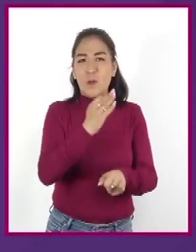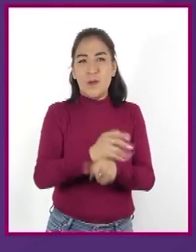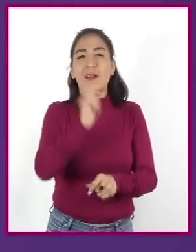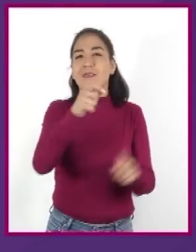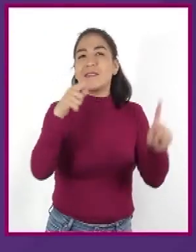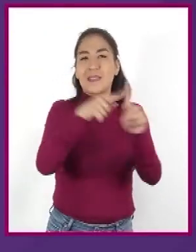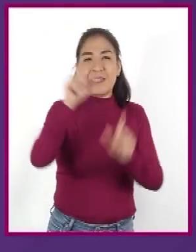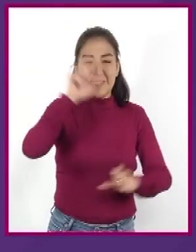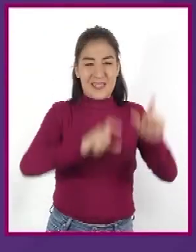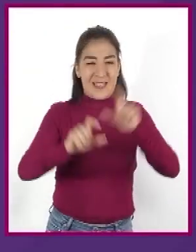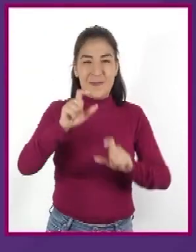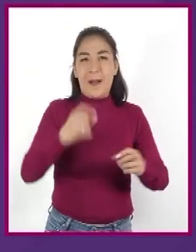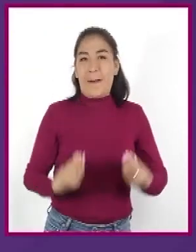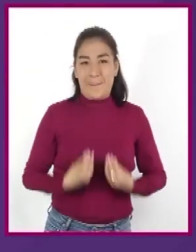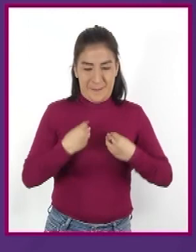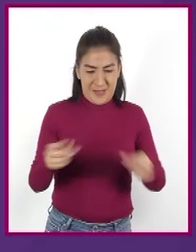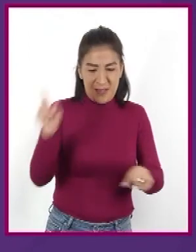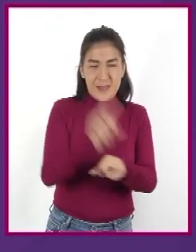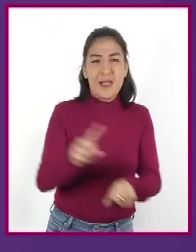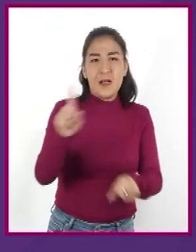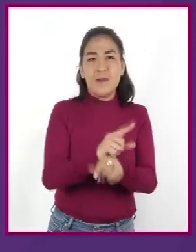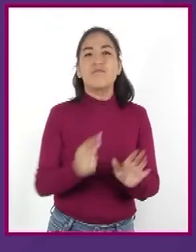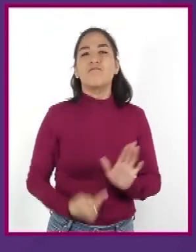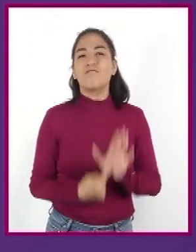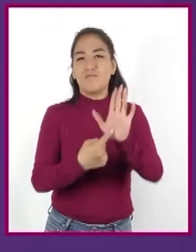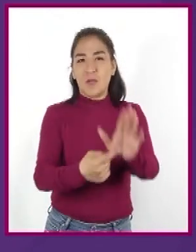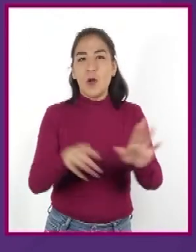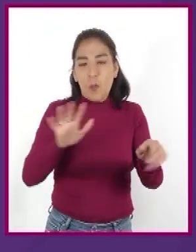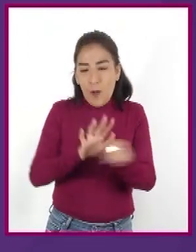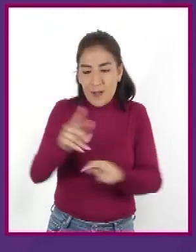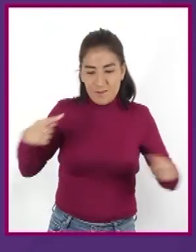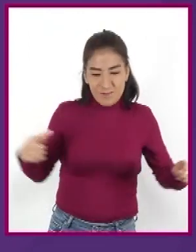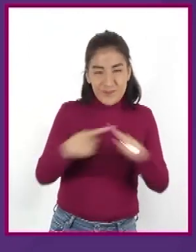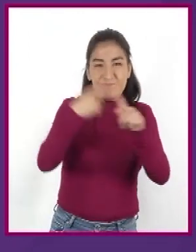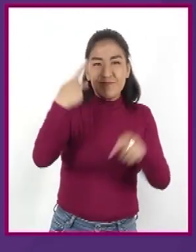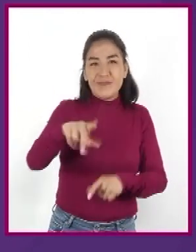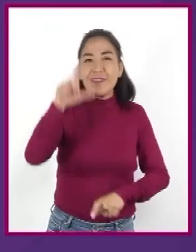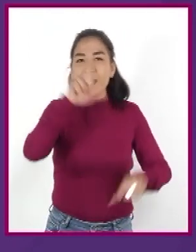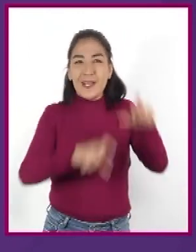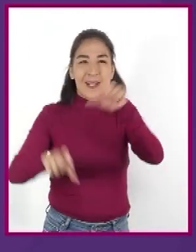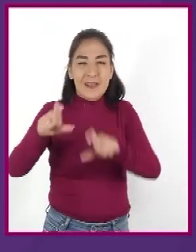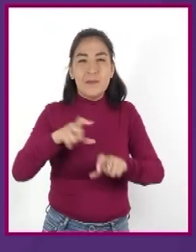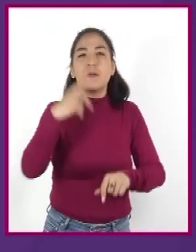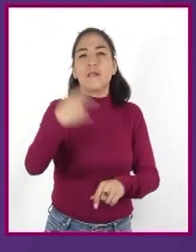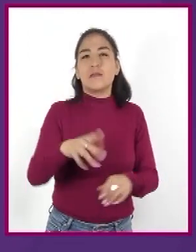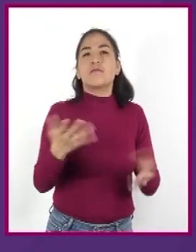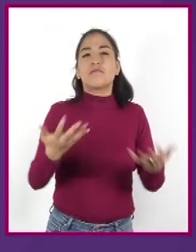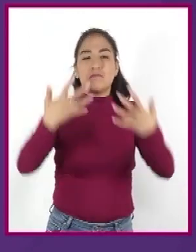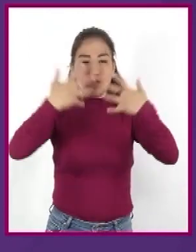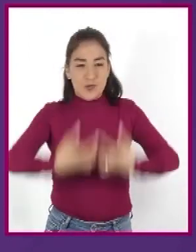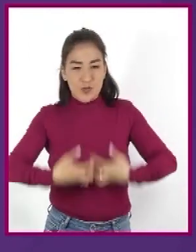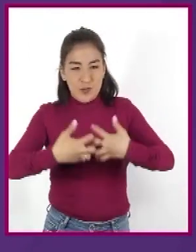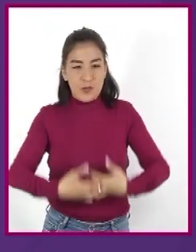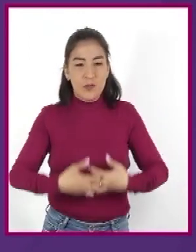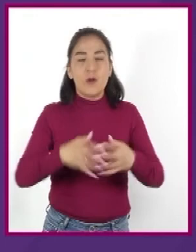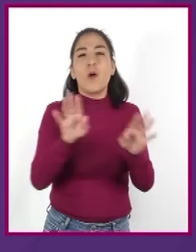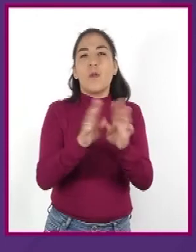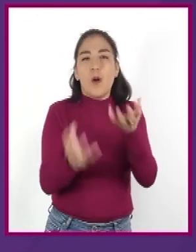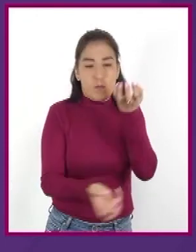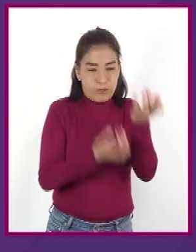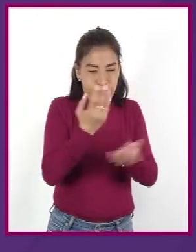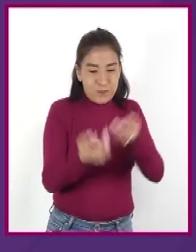en la vida cotidiana, les presentamos las reacciones químicas que observamos cada día, como la combustión, cocción de los